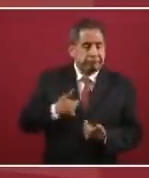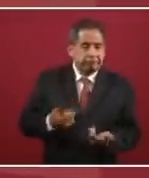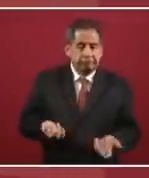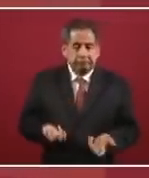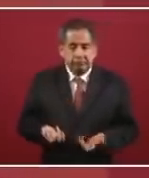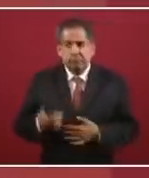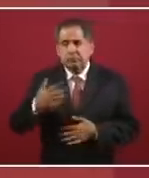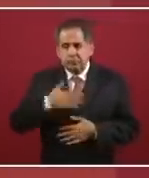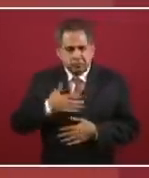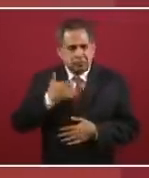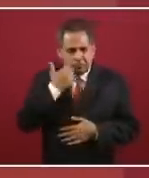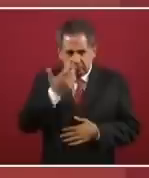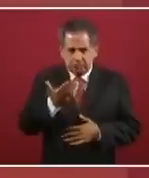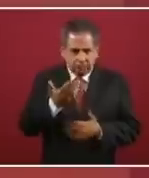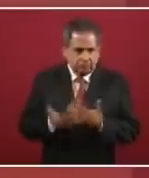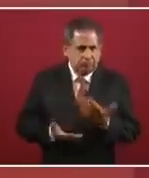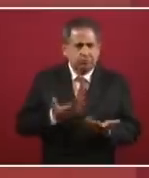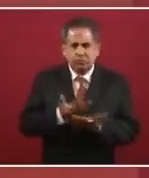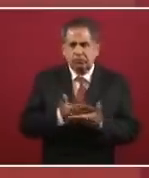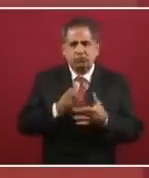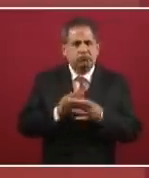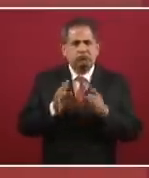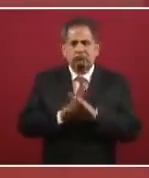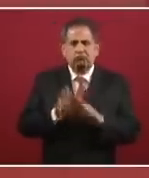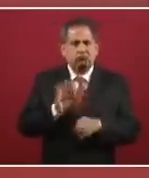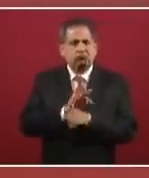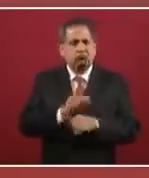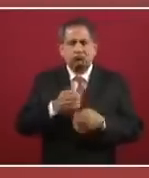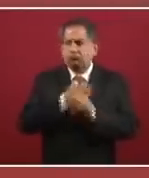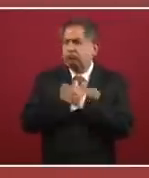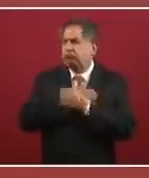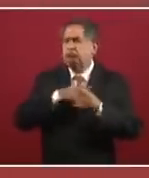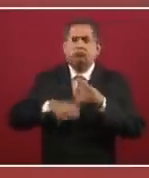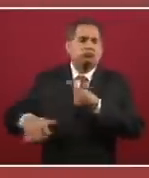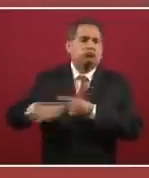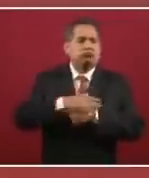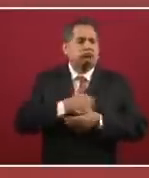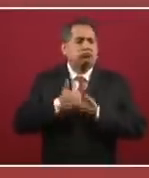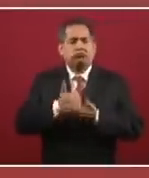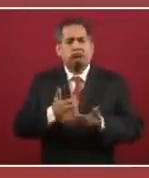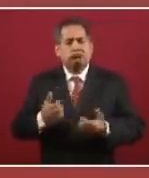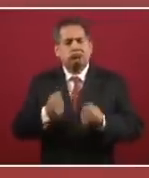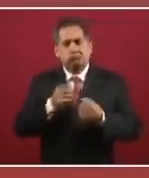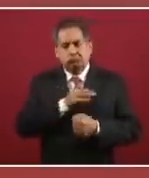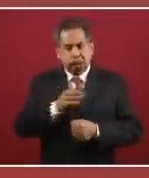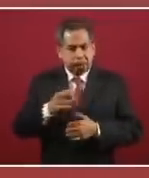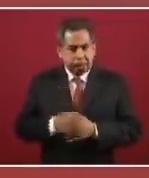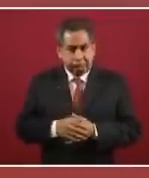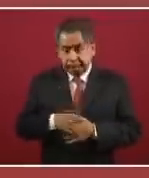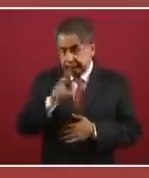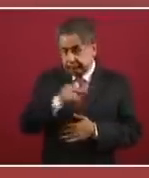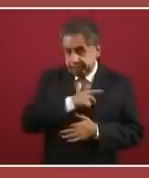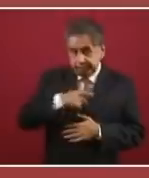porque yo quiero fortalecer la educación pública. No